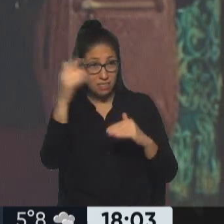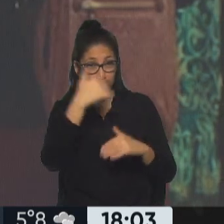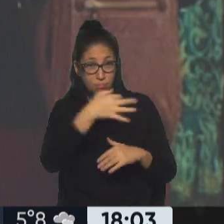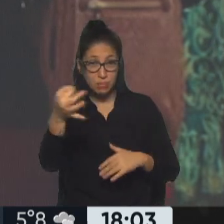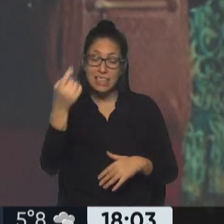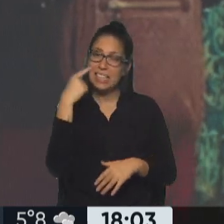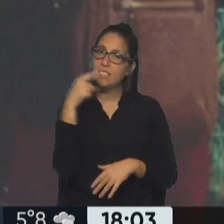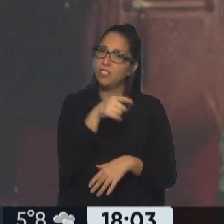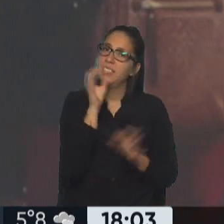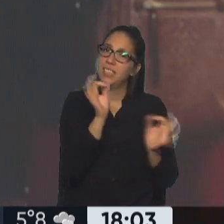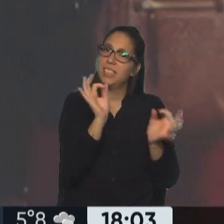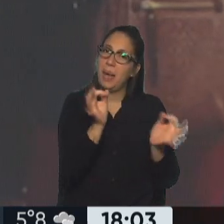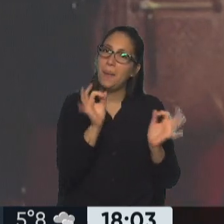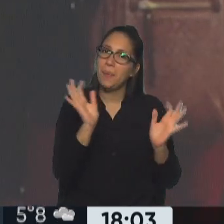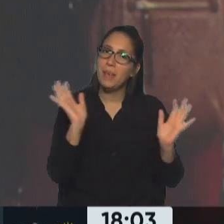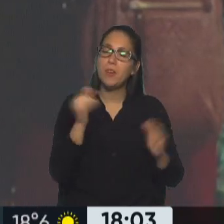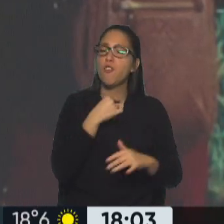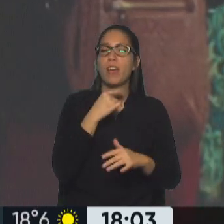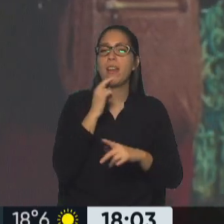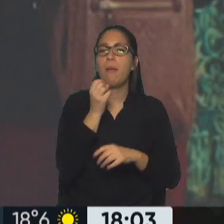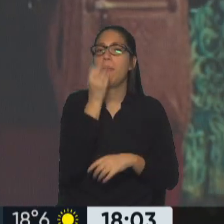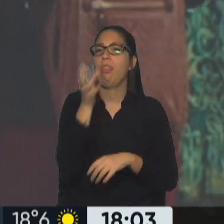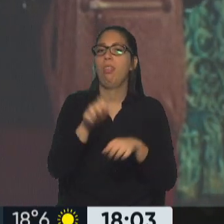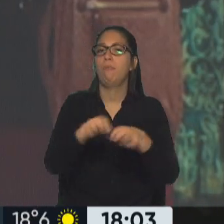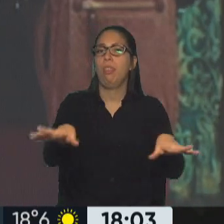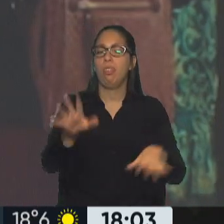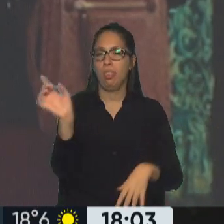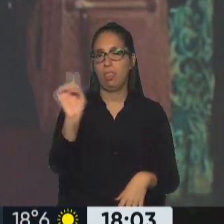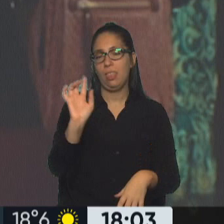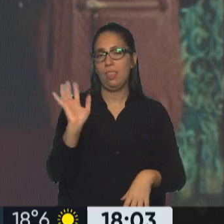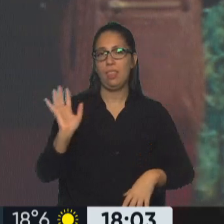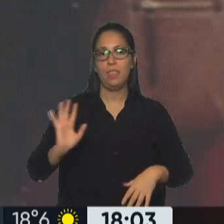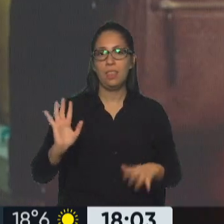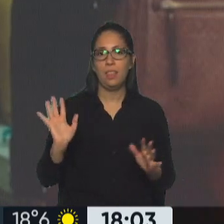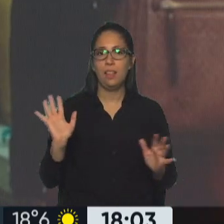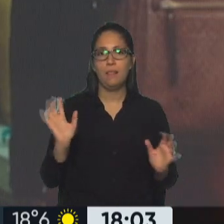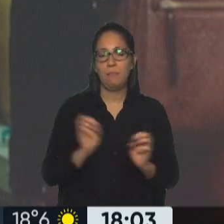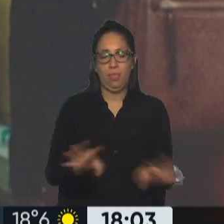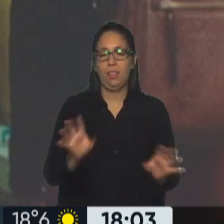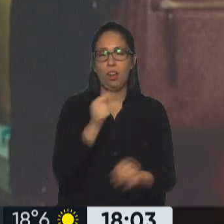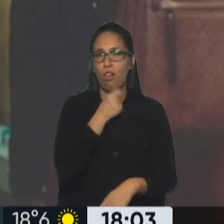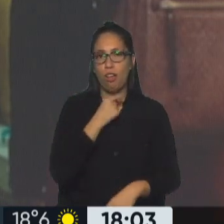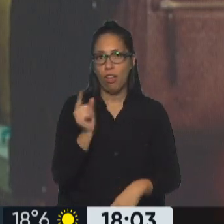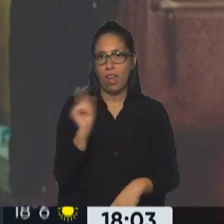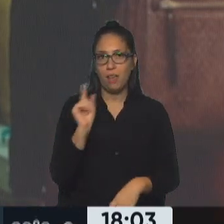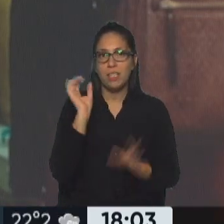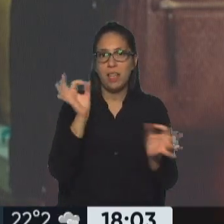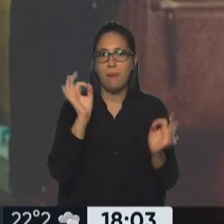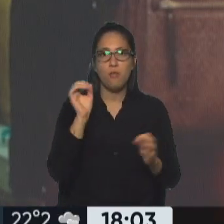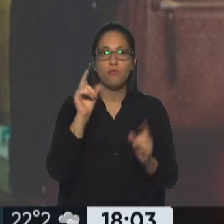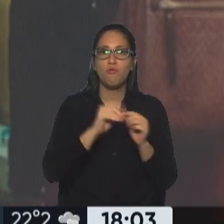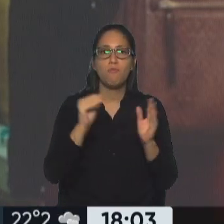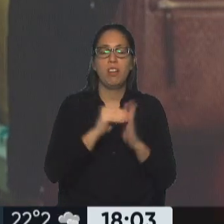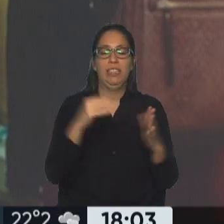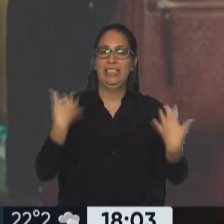dato más preciso, pero no quisieron Adelantar. generar más... Claro. Más ruido del que provoca el índice por sí mismo, ¿no?